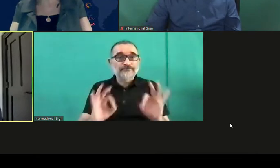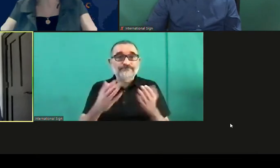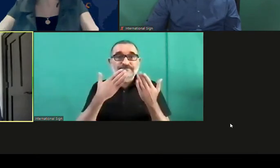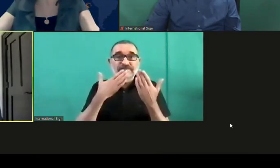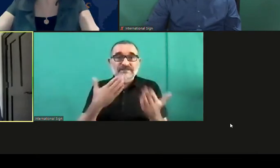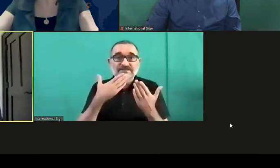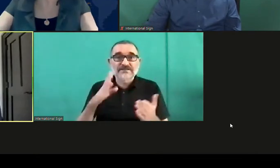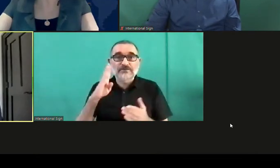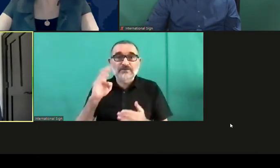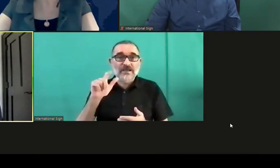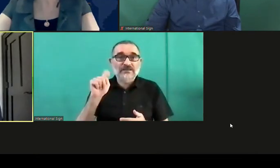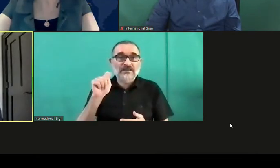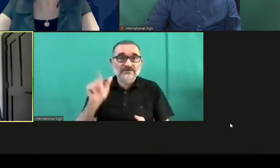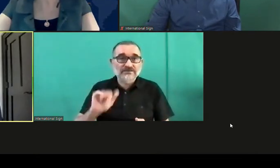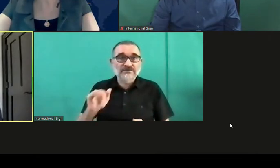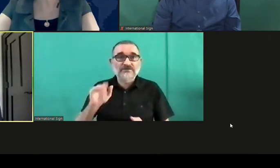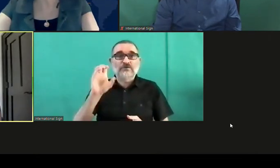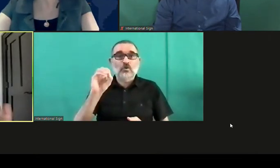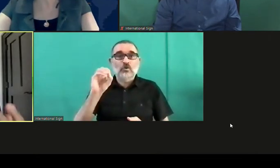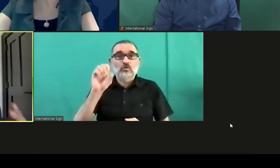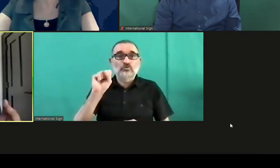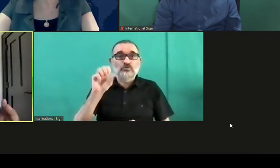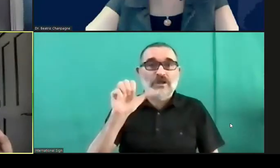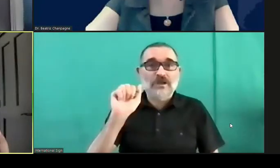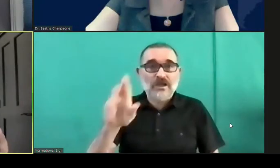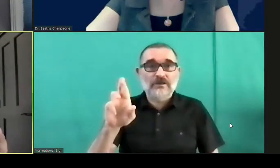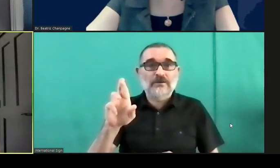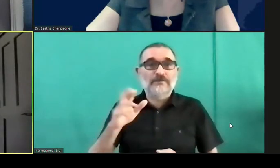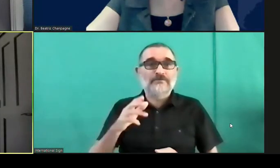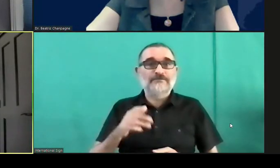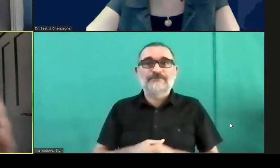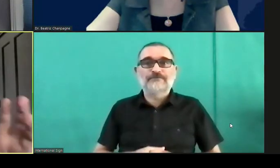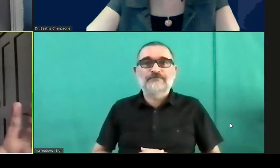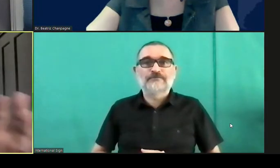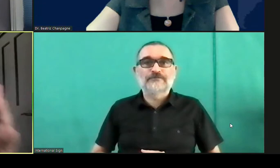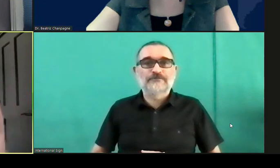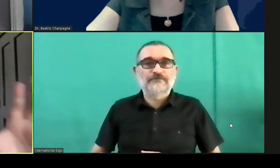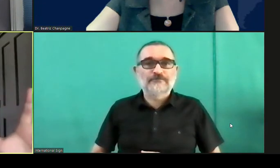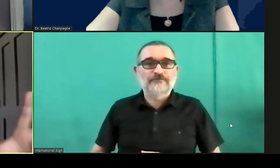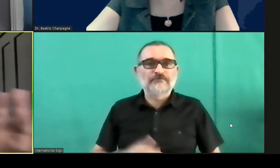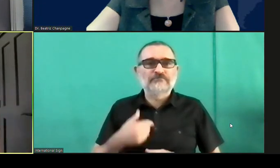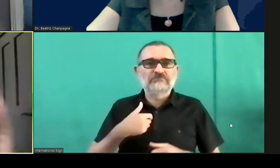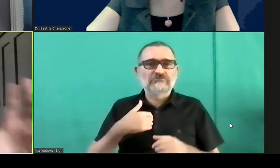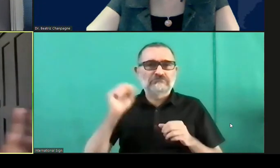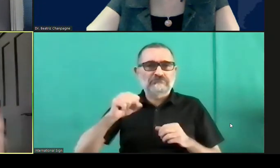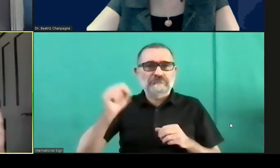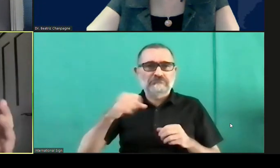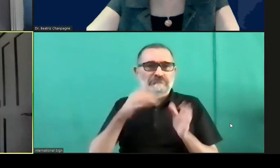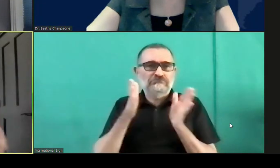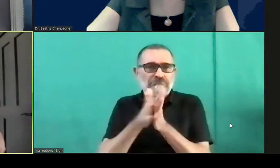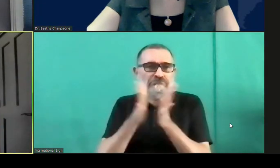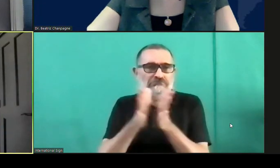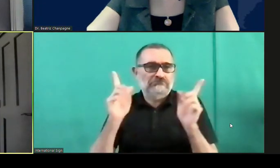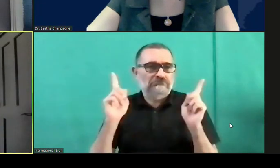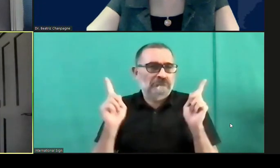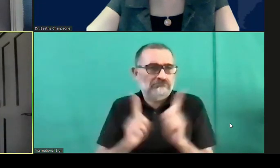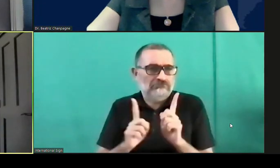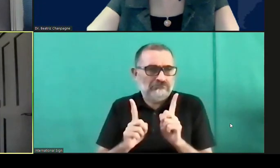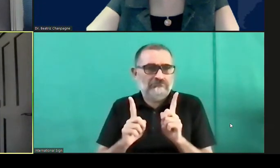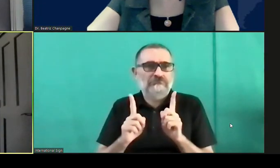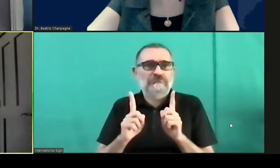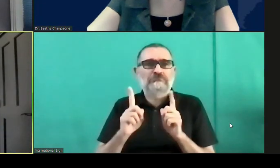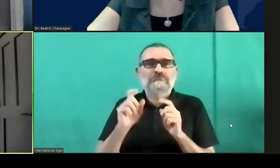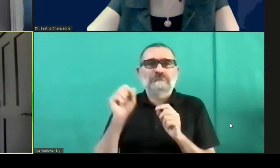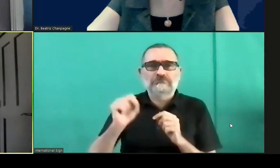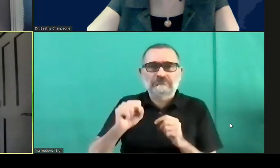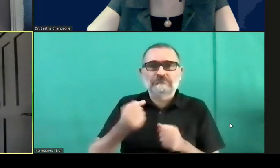impuestos medidas fiscales pareciera que es un dominio exclusivamente de economistas de hablar de pero eso lo